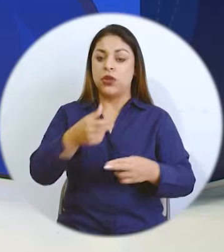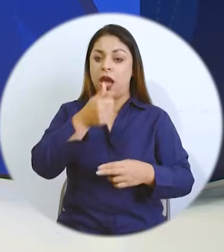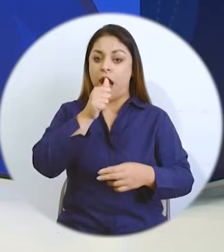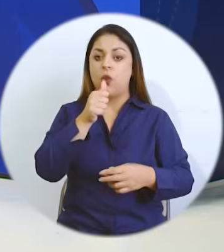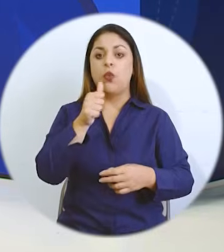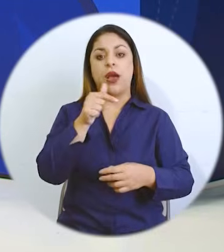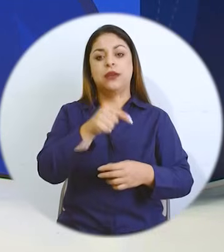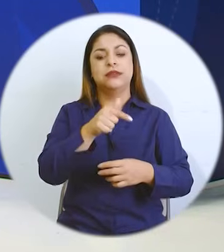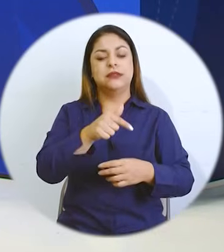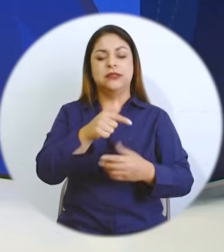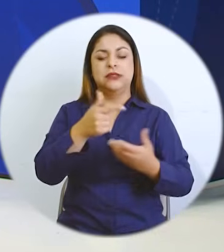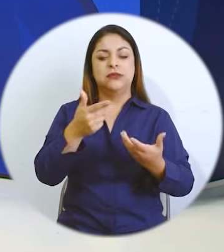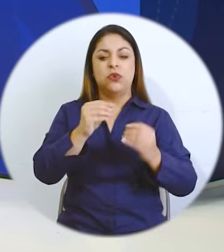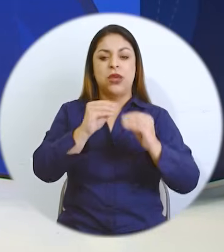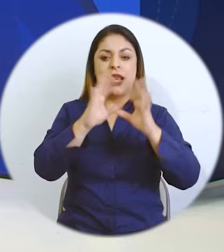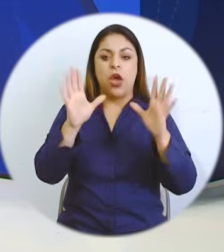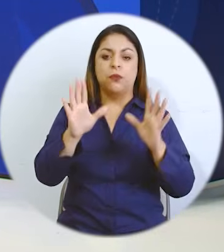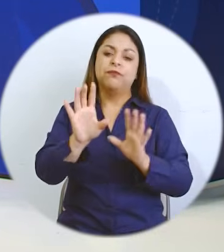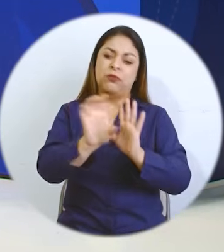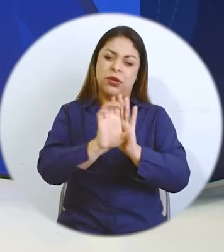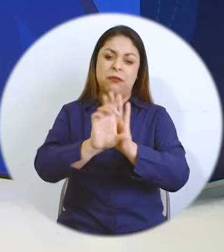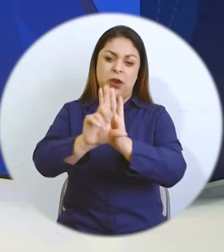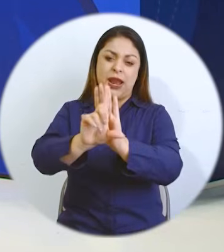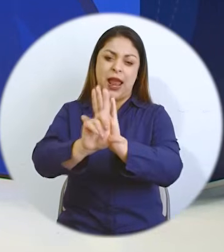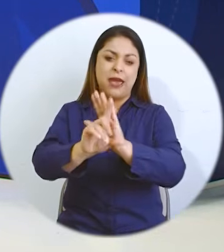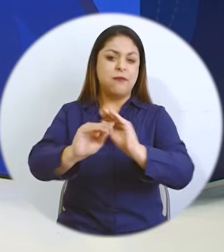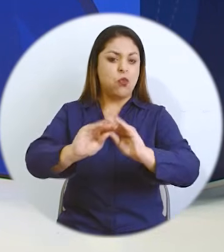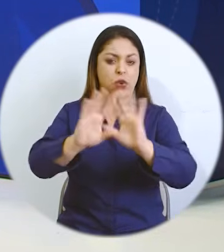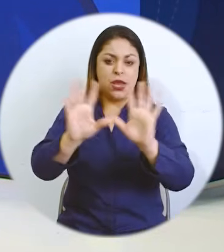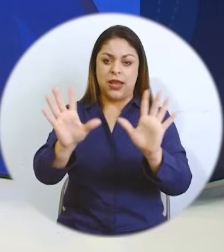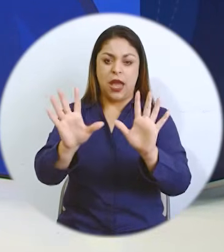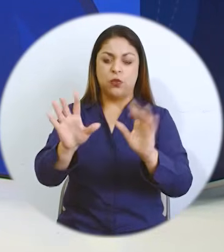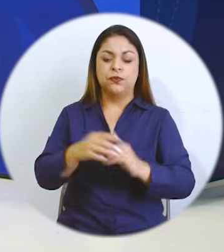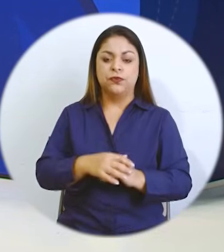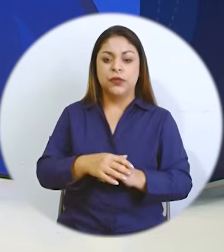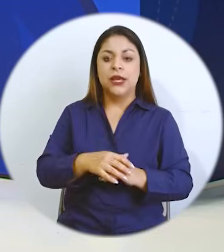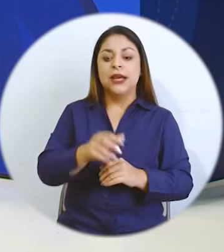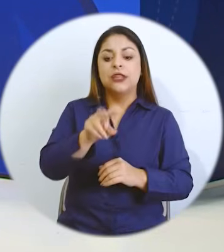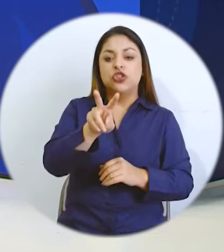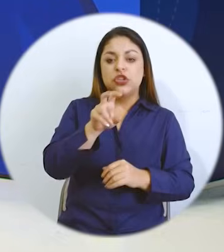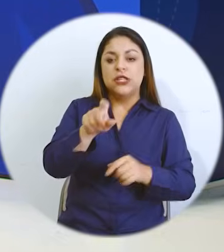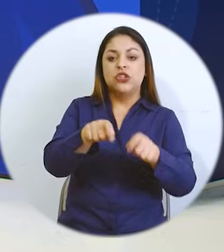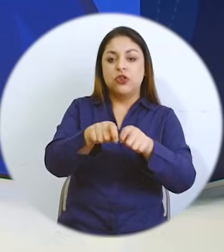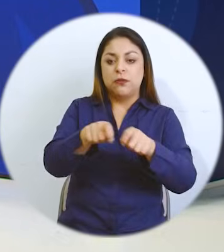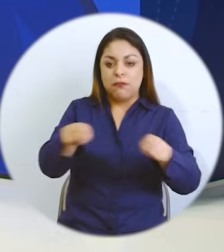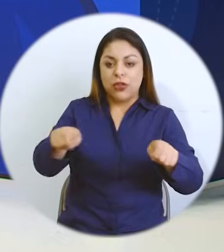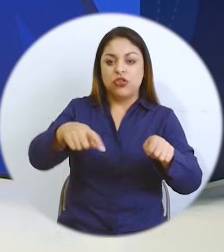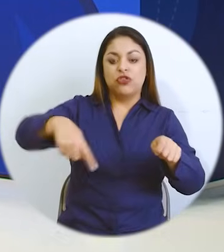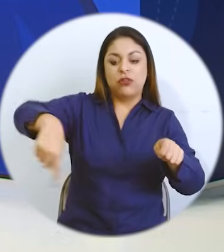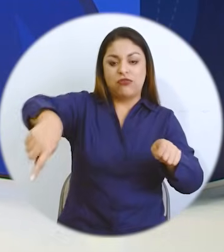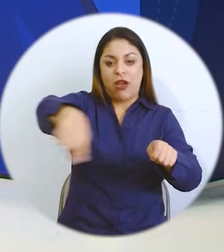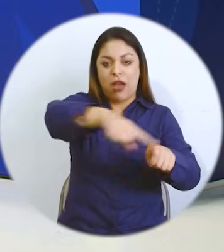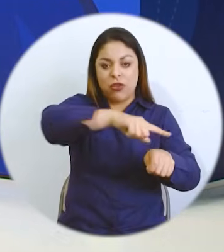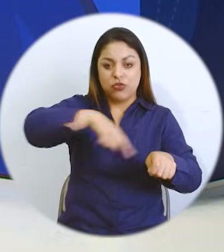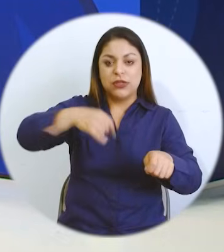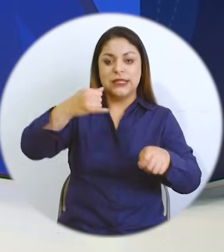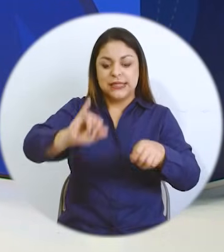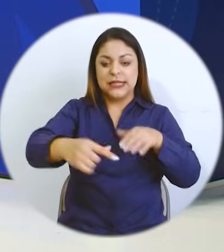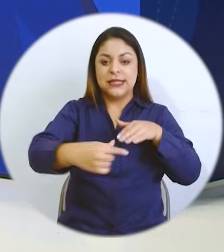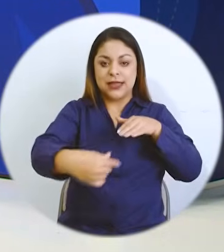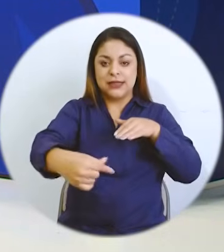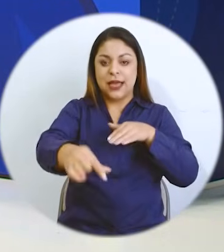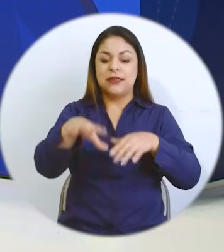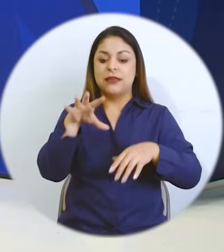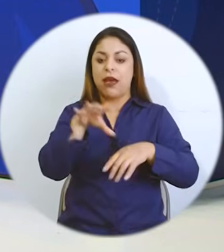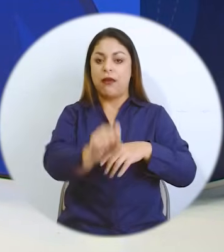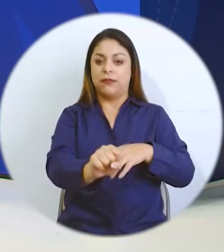verlo de muchas aristas. Tenemos la ley es clara, 200 metros de radio fijo cuando la naciente es captada utilizada para abastecimiento humano. Sin